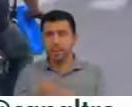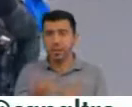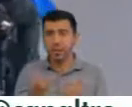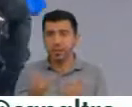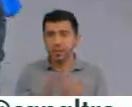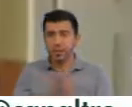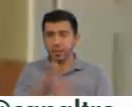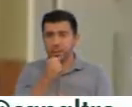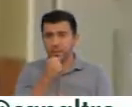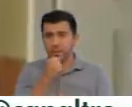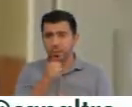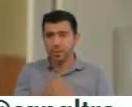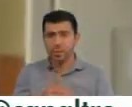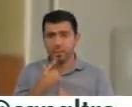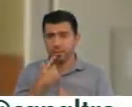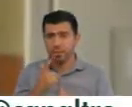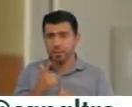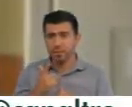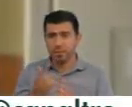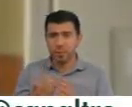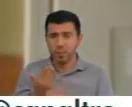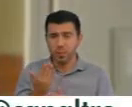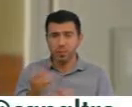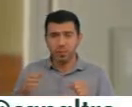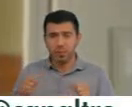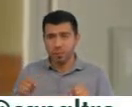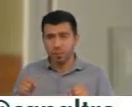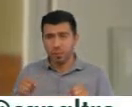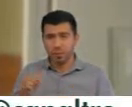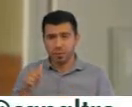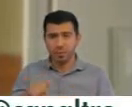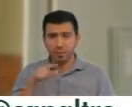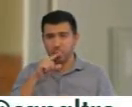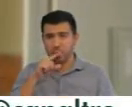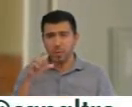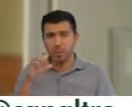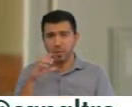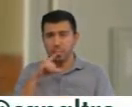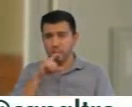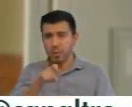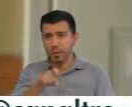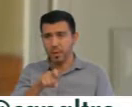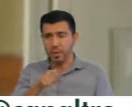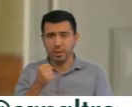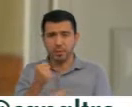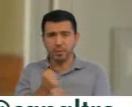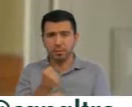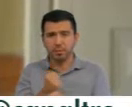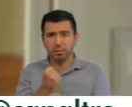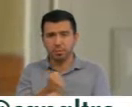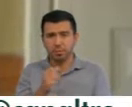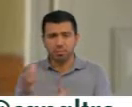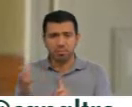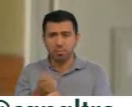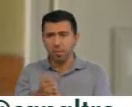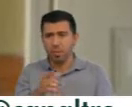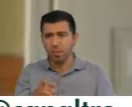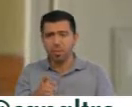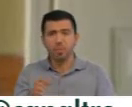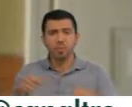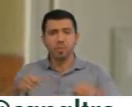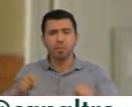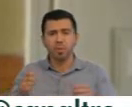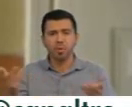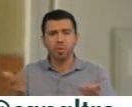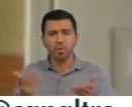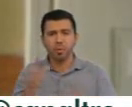mototaxismo ya nos llegaron motos de venezuela a trabajar en el sector de la plaza de guarín ya hemos encontrado dos motos no vemos porque la